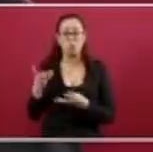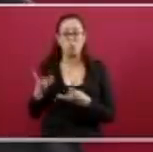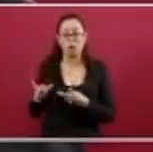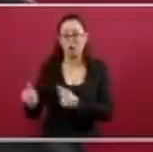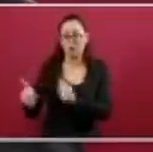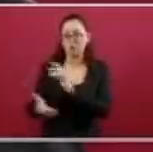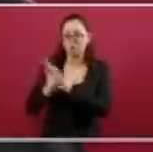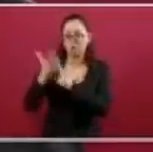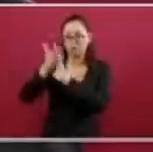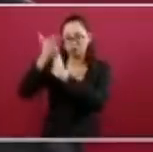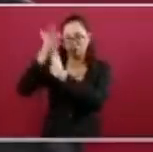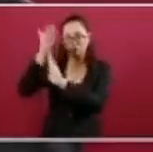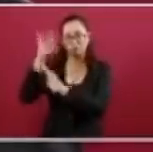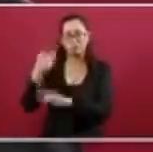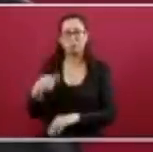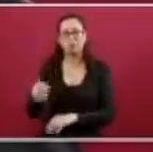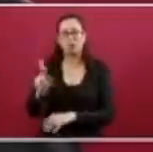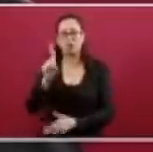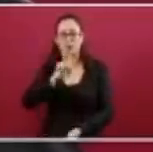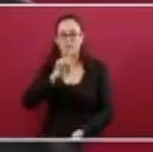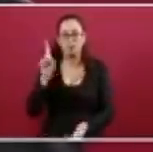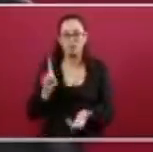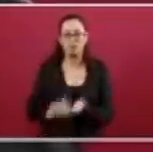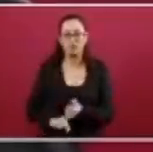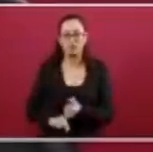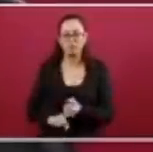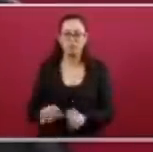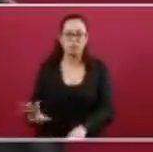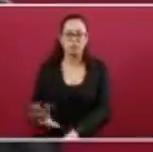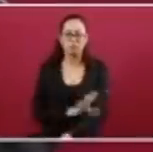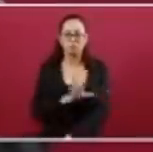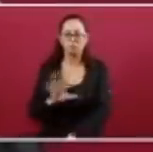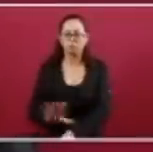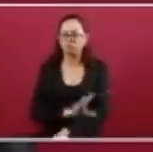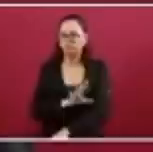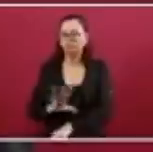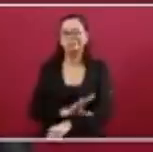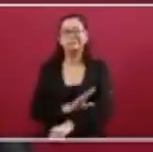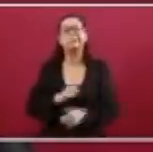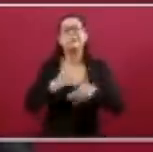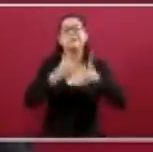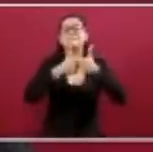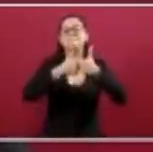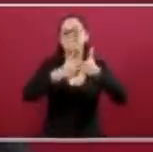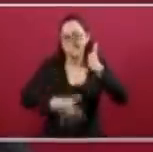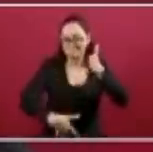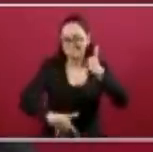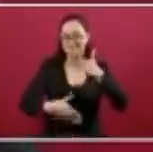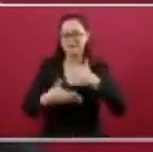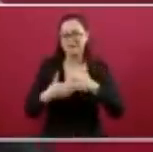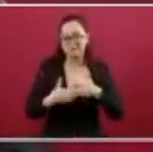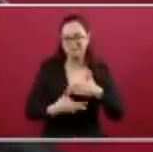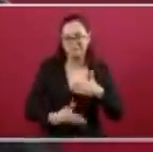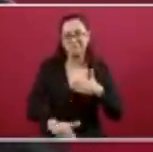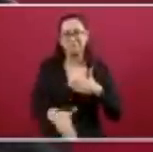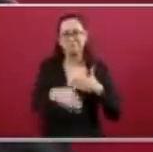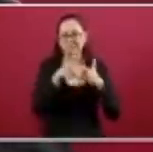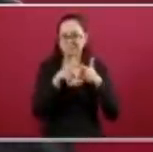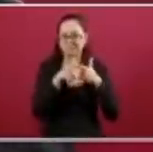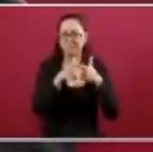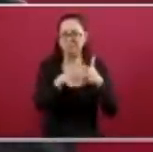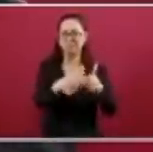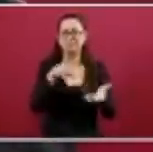una capacidad de energía eléctrica barata que ha venido sosteniendo el sistema eléctrico